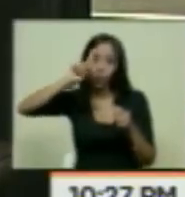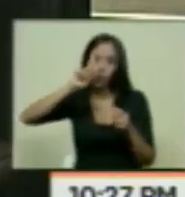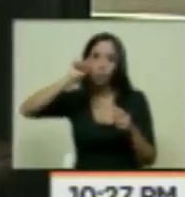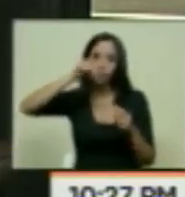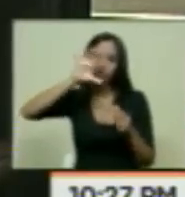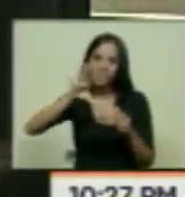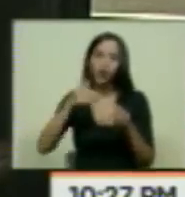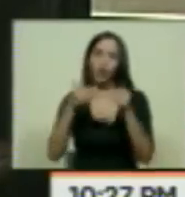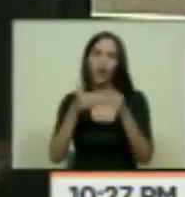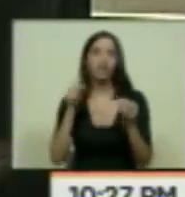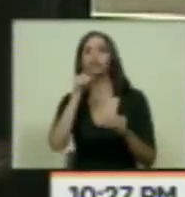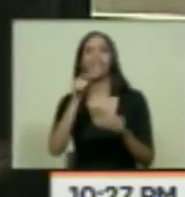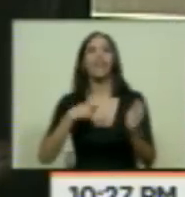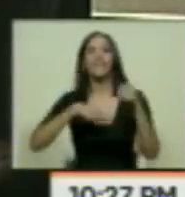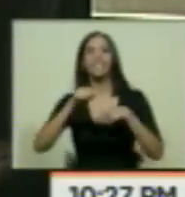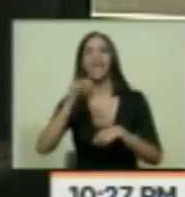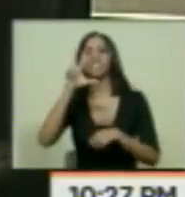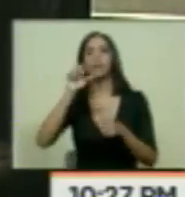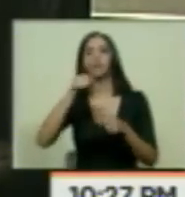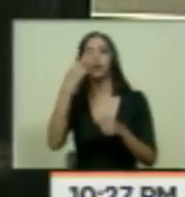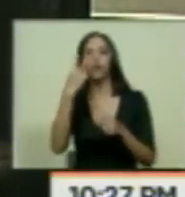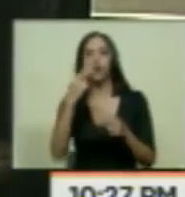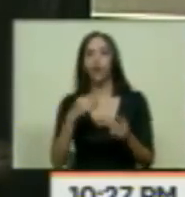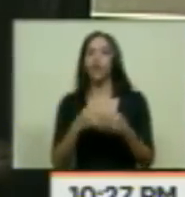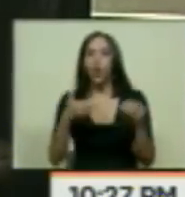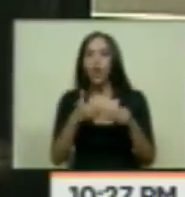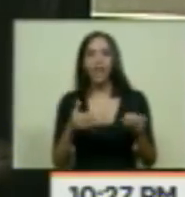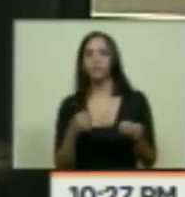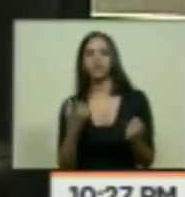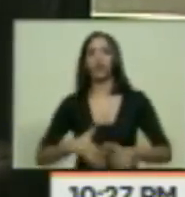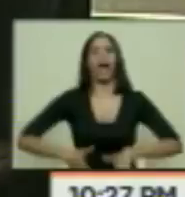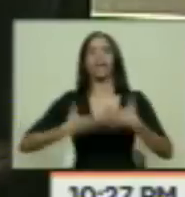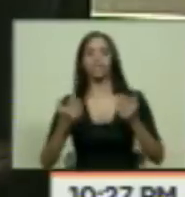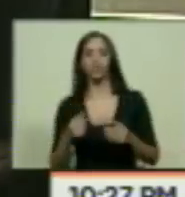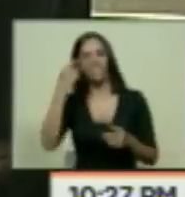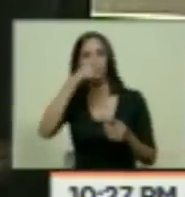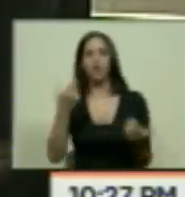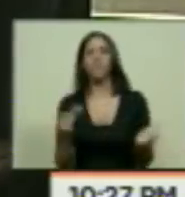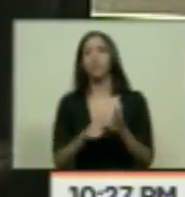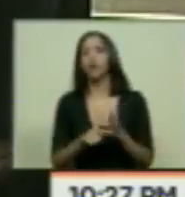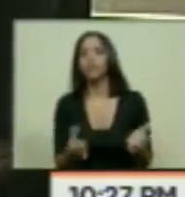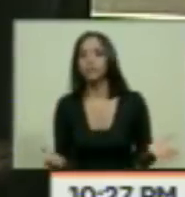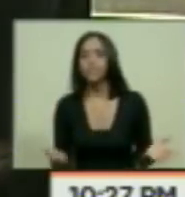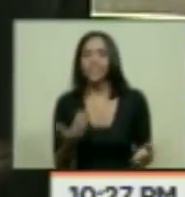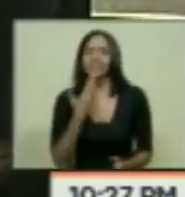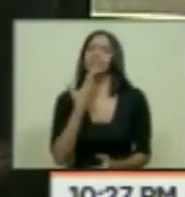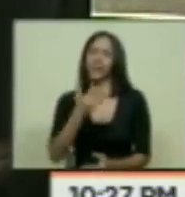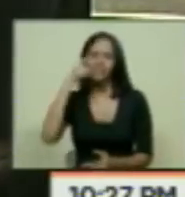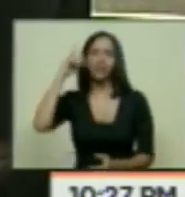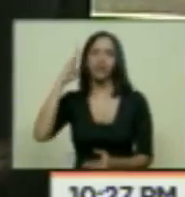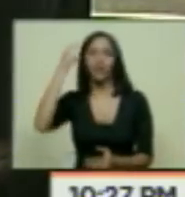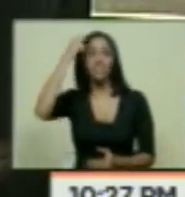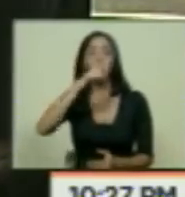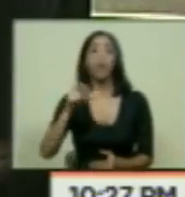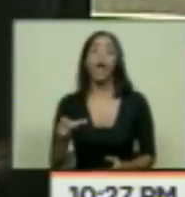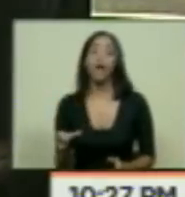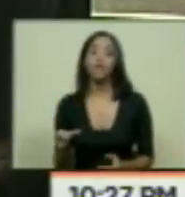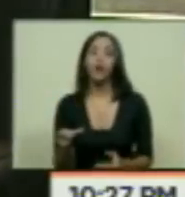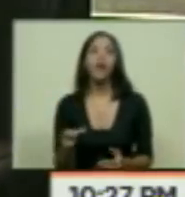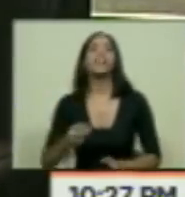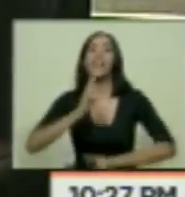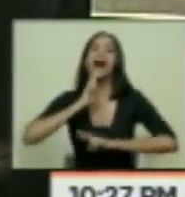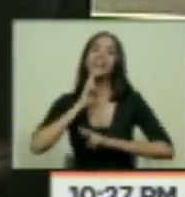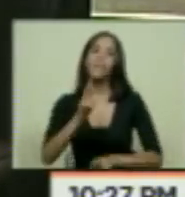ustedes son arrechos. ¿Y el pueblo dónde queda? Gracias a Dios, hermano, este pueblo le ha